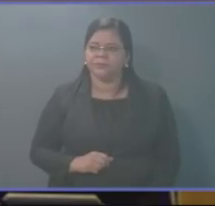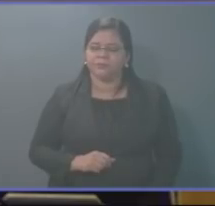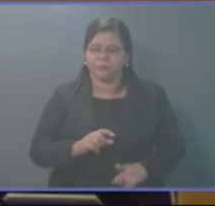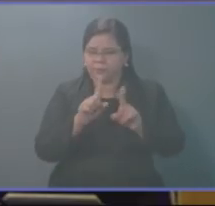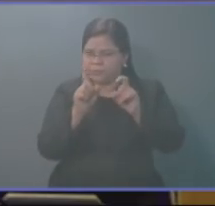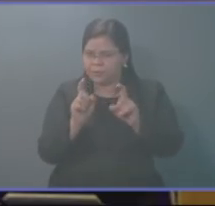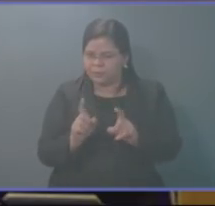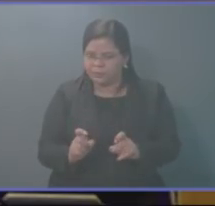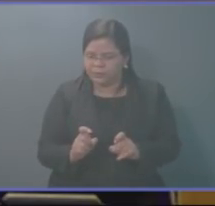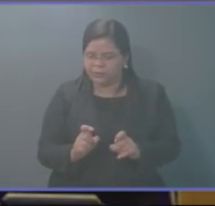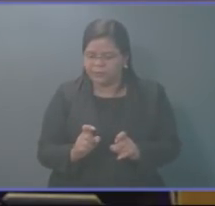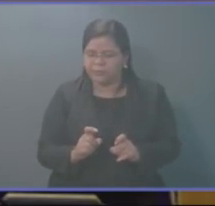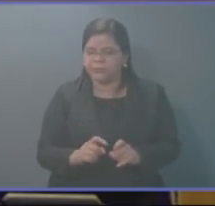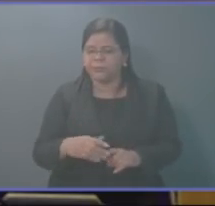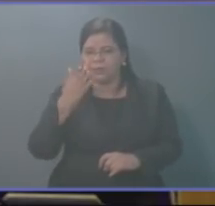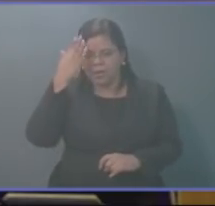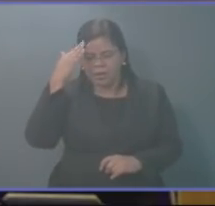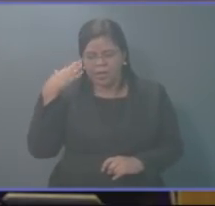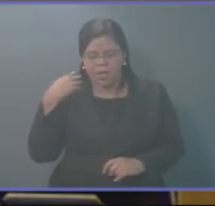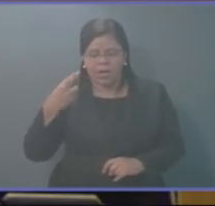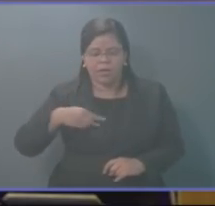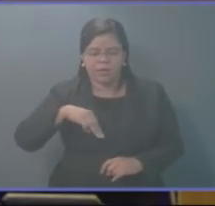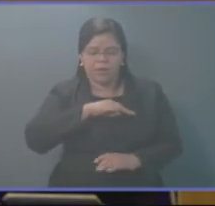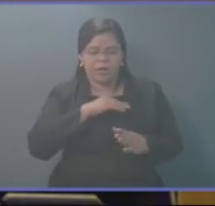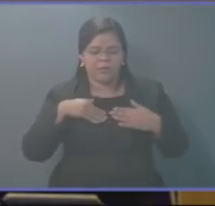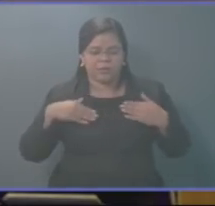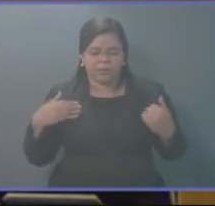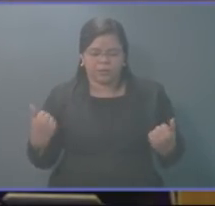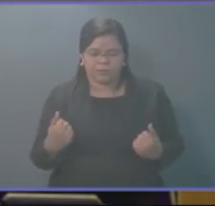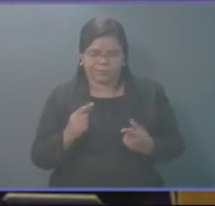Preguntas para interpelación a la ministra de Salud. 1.